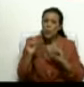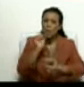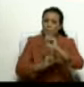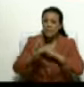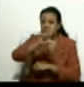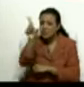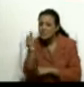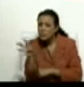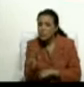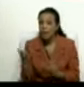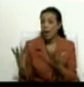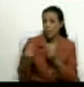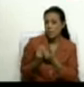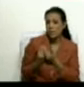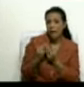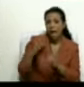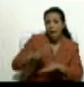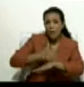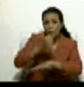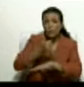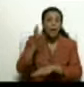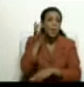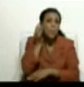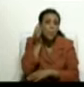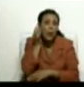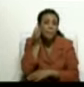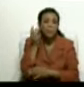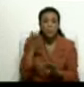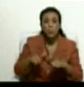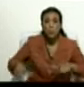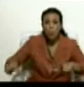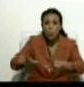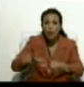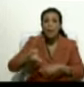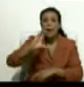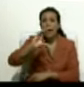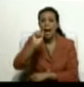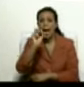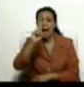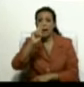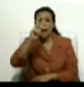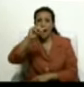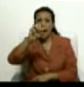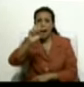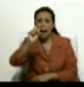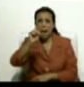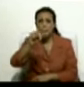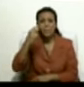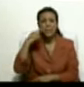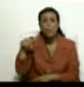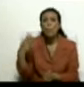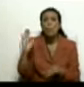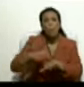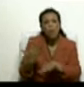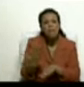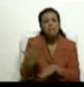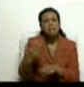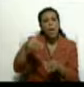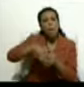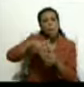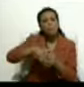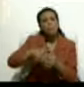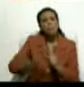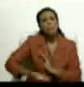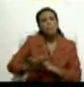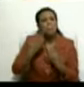Esequibo. A mi lado se encuentra la jefa de comando de campaña de este sector, Carmen Farfán, para que nos comente por qué es importante salir a votar el 3